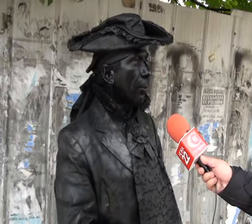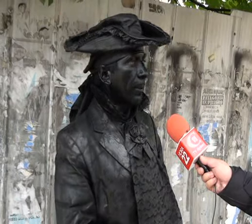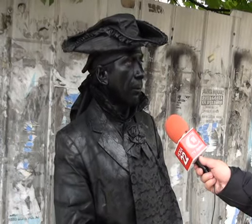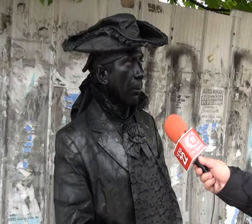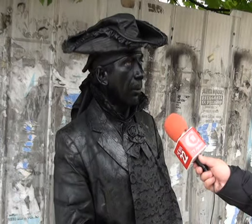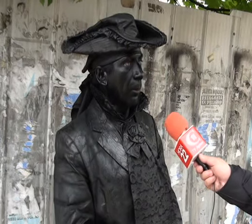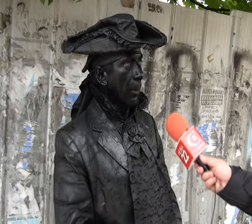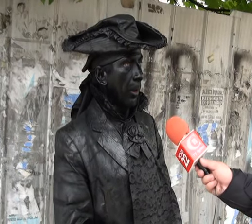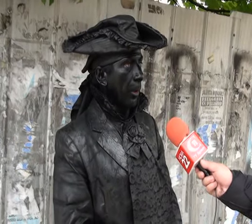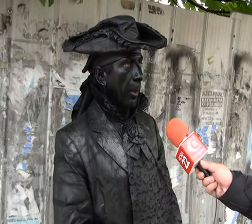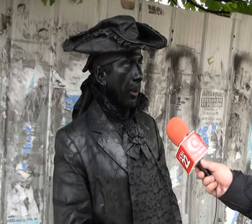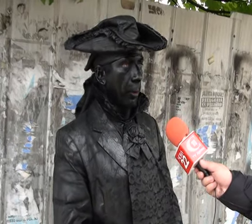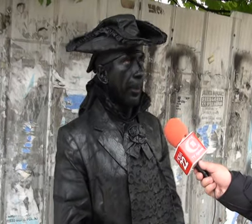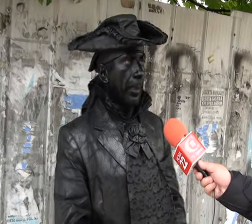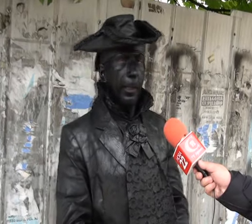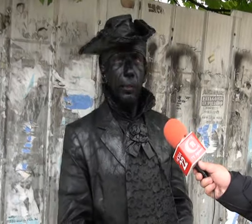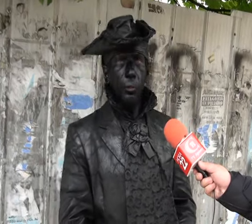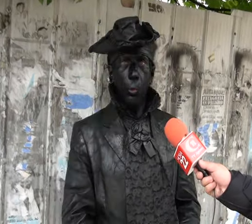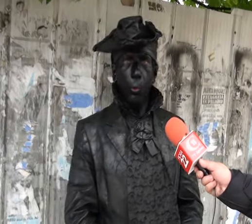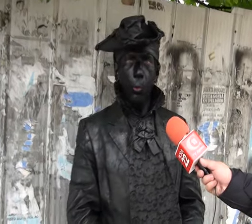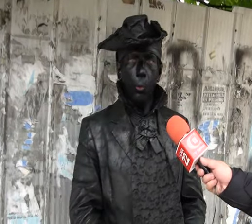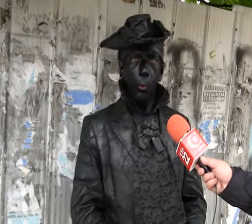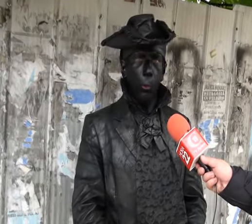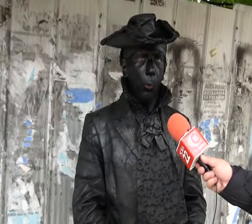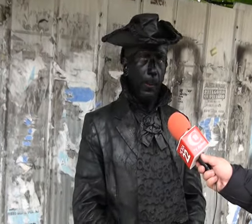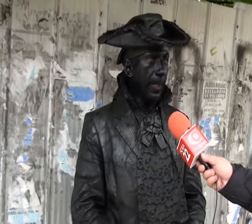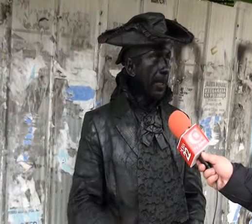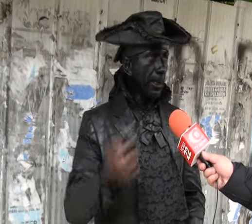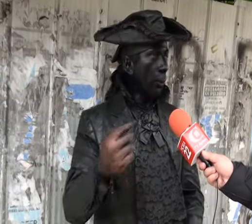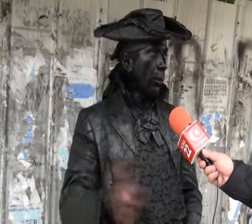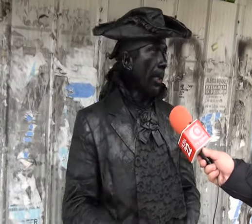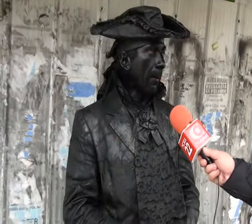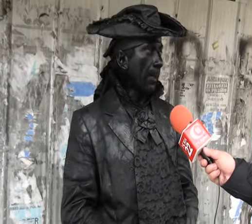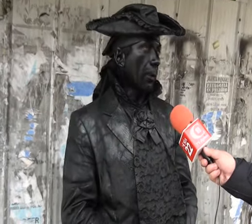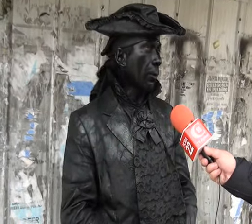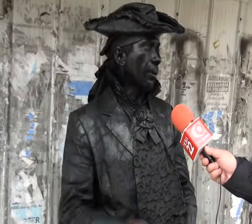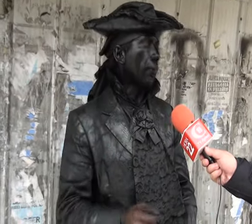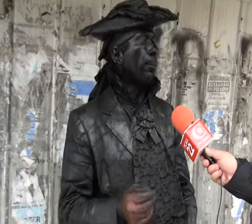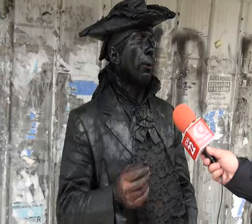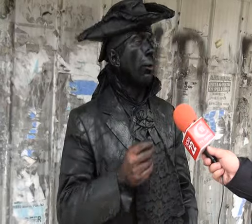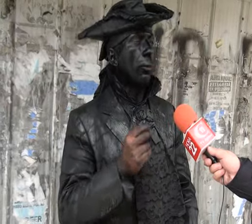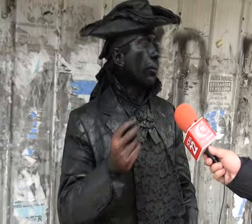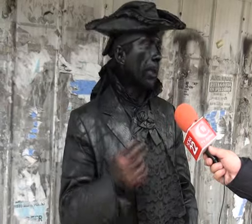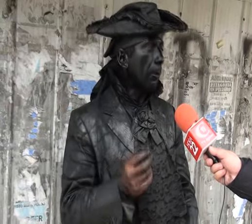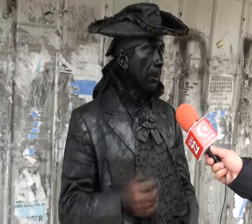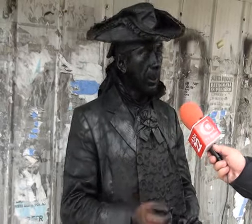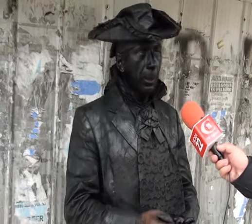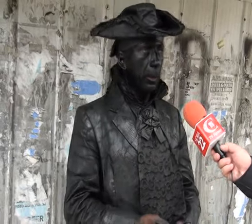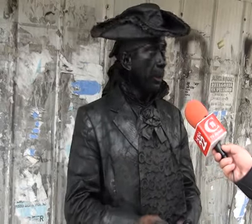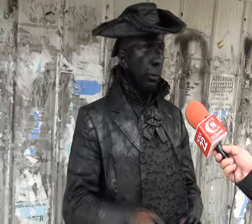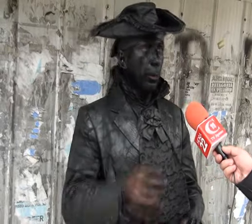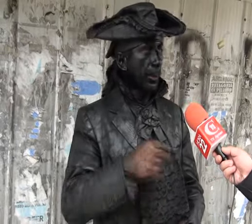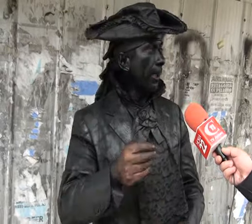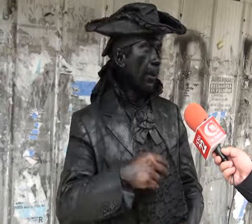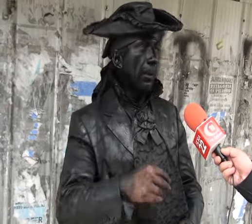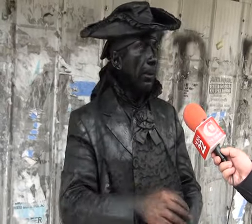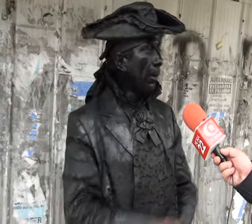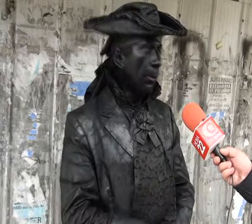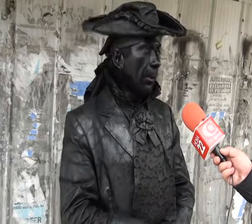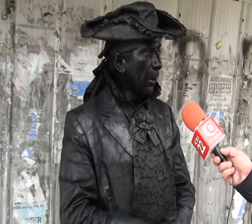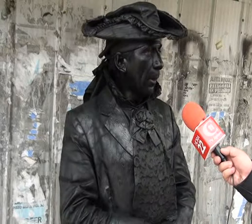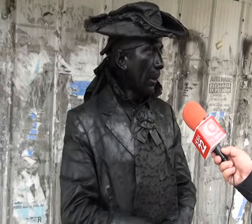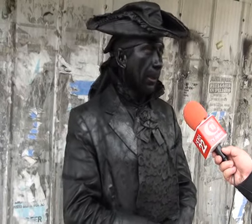te pasan insultando. Entonces eso me daña psicológicamente. Entonces yo, para no escuchar y no hacer